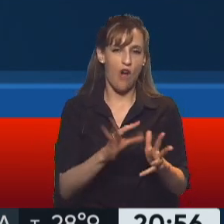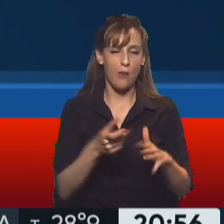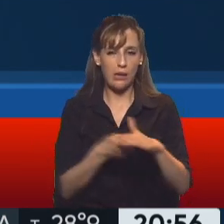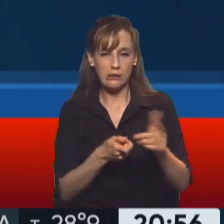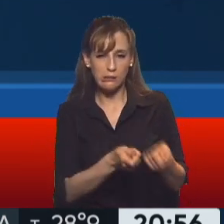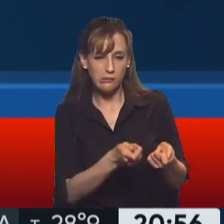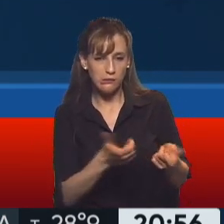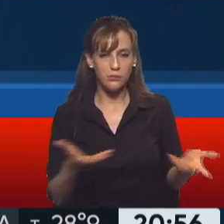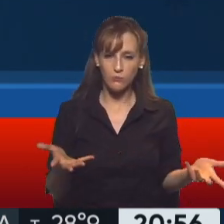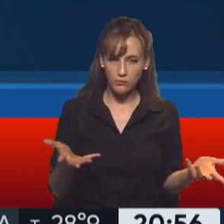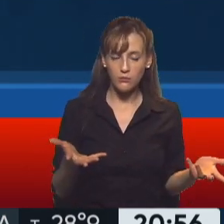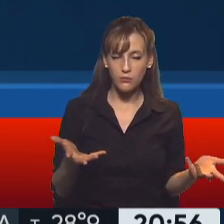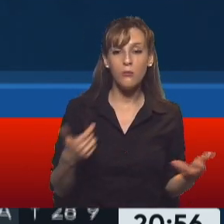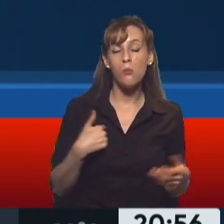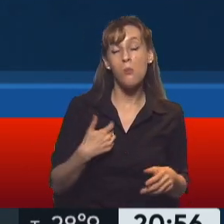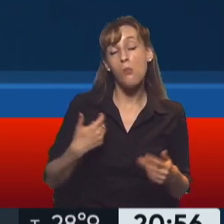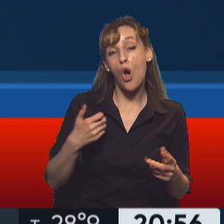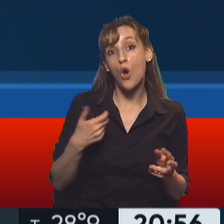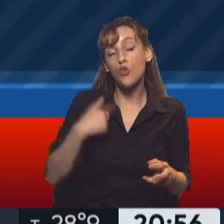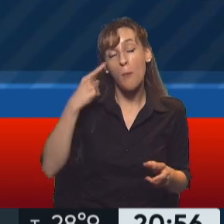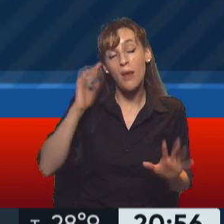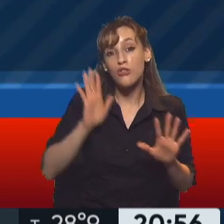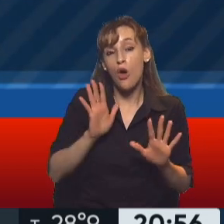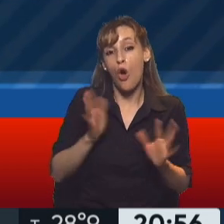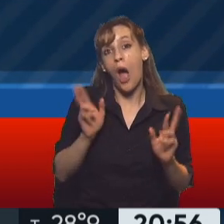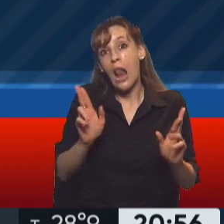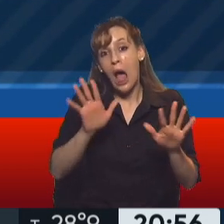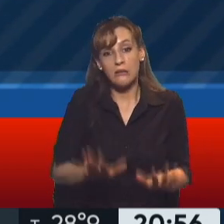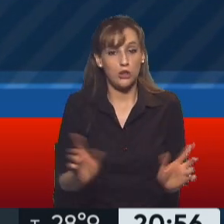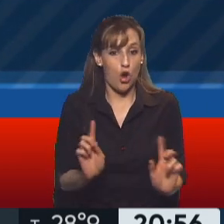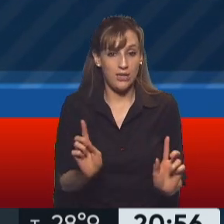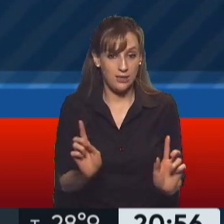semi-explosivas, insisto. Quiero creer que no es así. Todos sabemos que